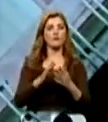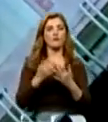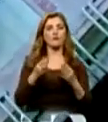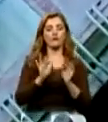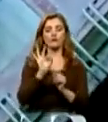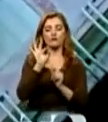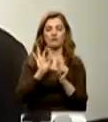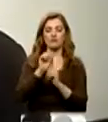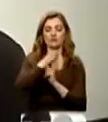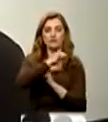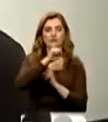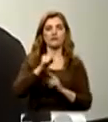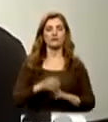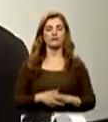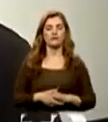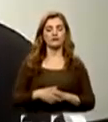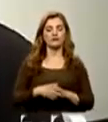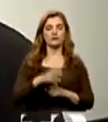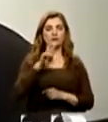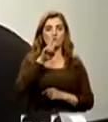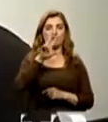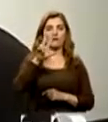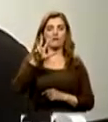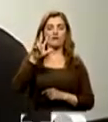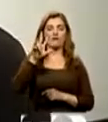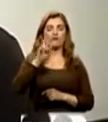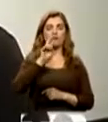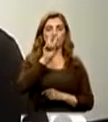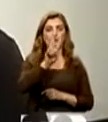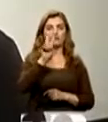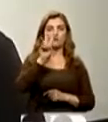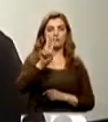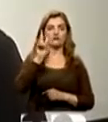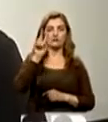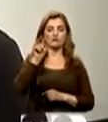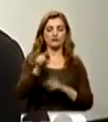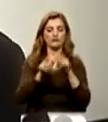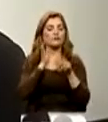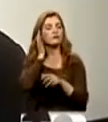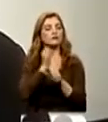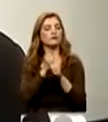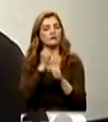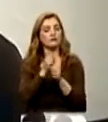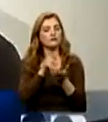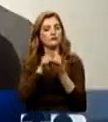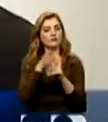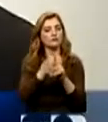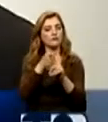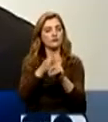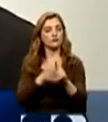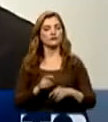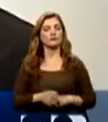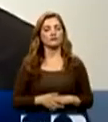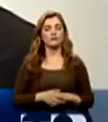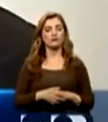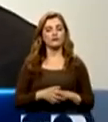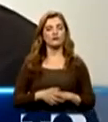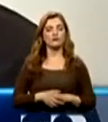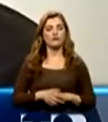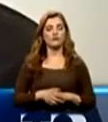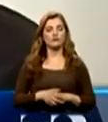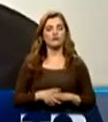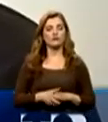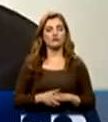la situación. Existen cerca de 222 mil mujeres que realizan trabajo remunerado del hogar. ¿A cuál es el número de